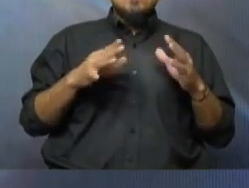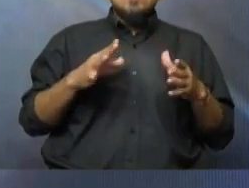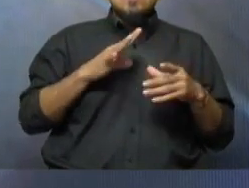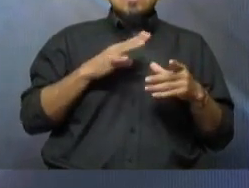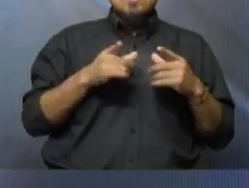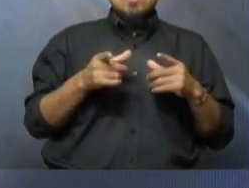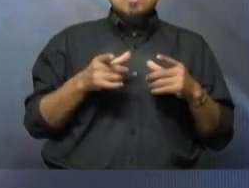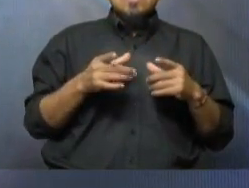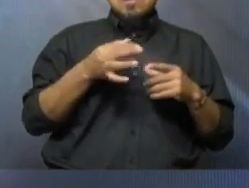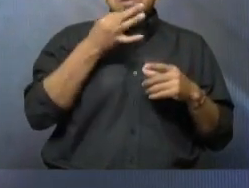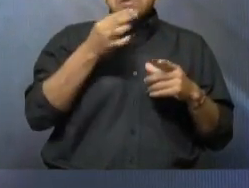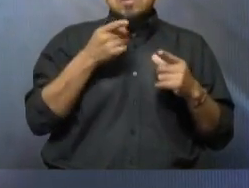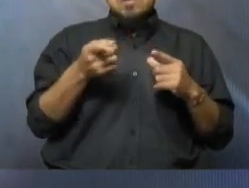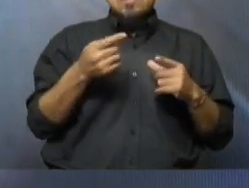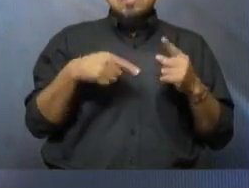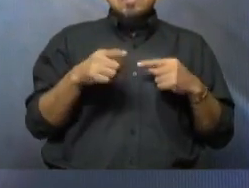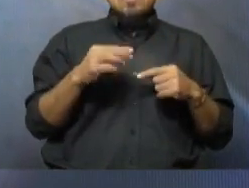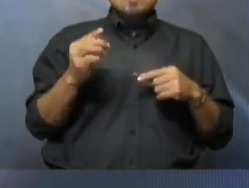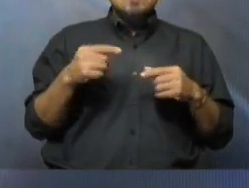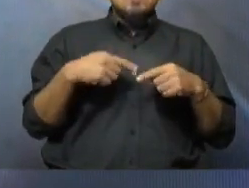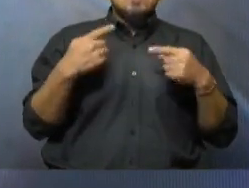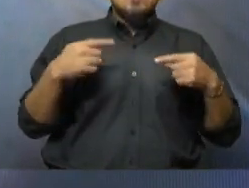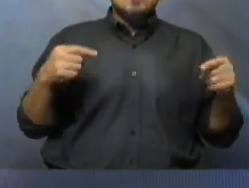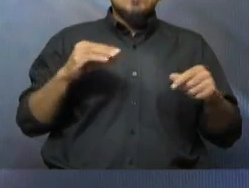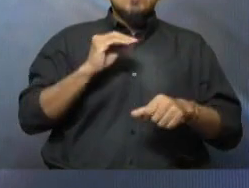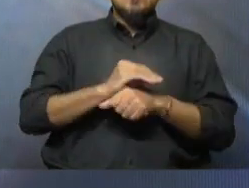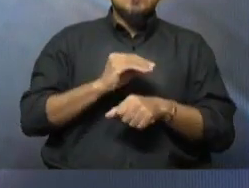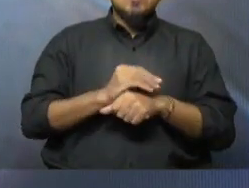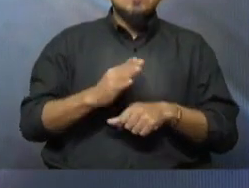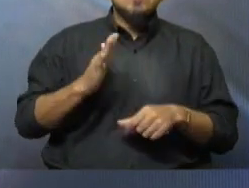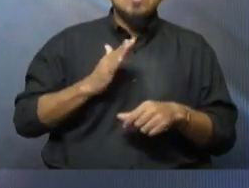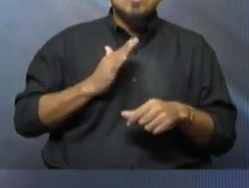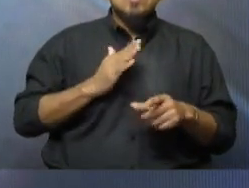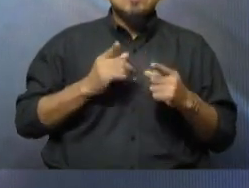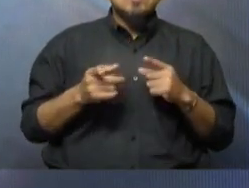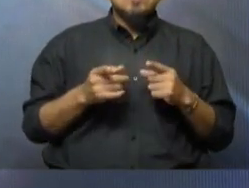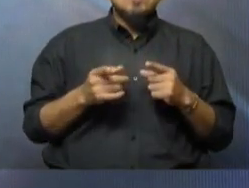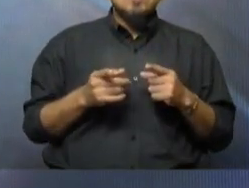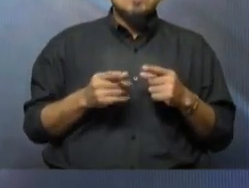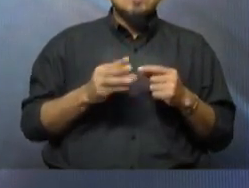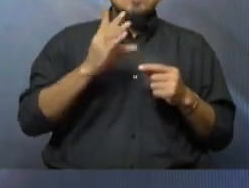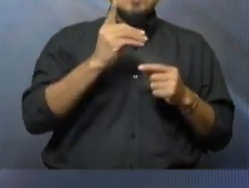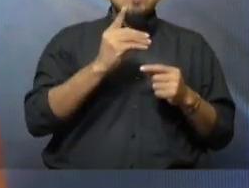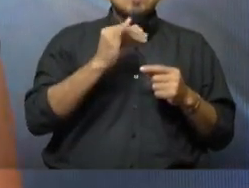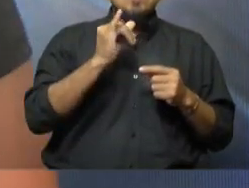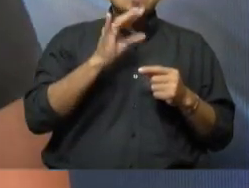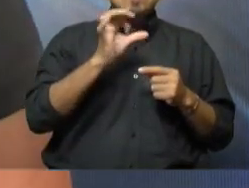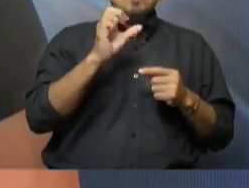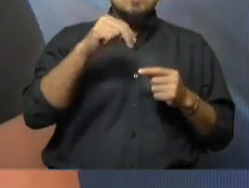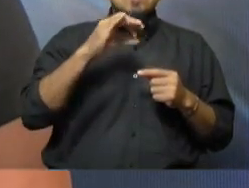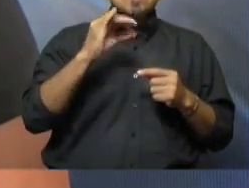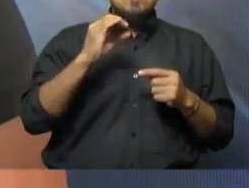cuando dicen, bueno, los productos culturales que mujeres y disidencias presentan no son de calidad, porque también se nos